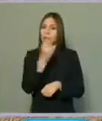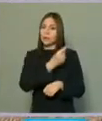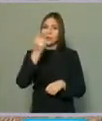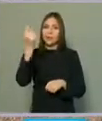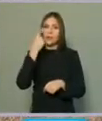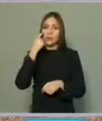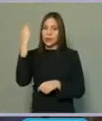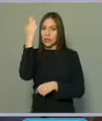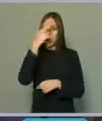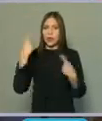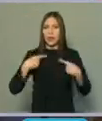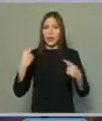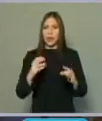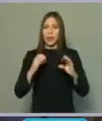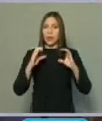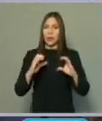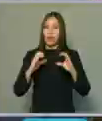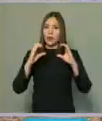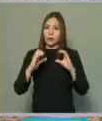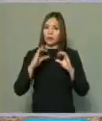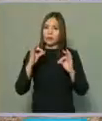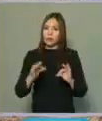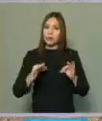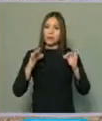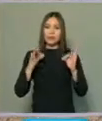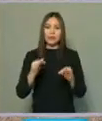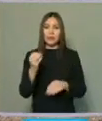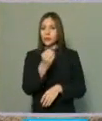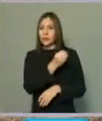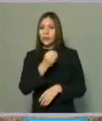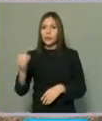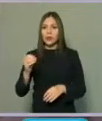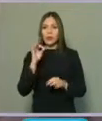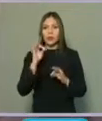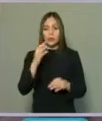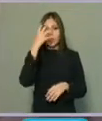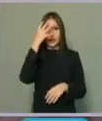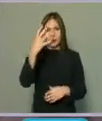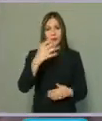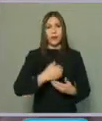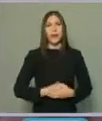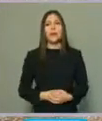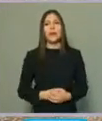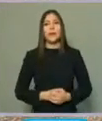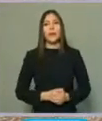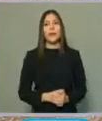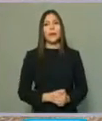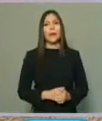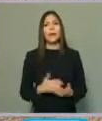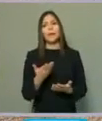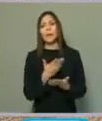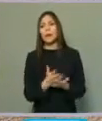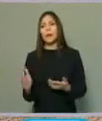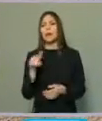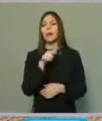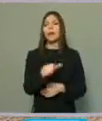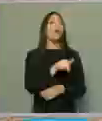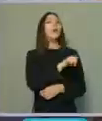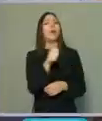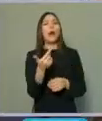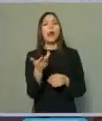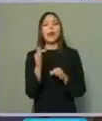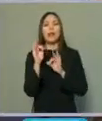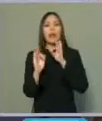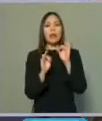cuidar a esa persona en un régimen, me imagino que muy, muy serio. Ahora, ¿Esto qué tipo de tratamientos tiene? ¿Se